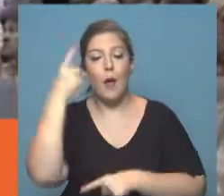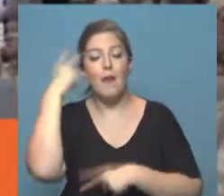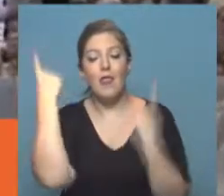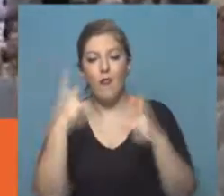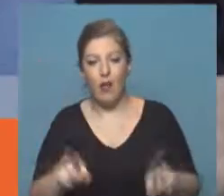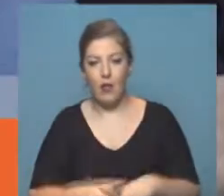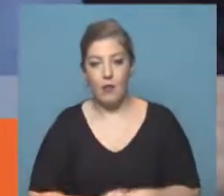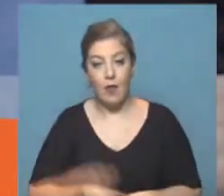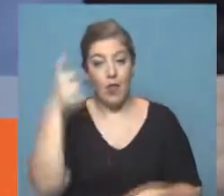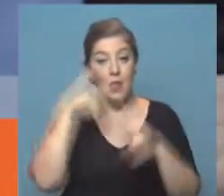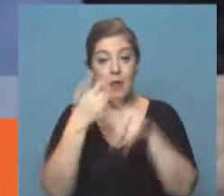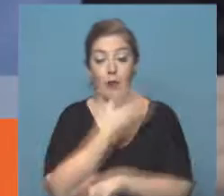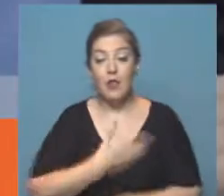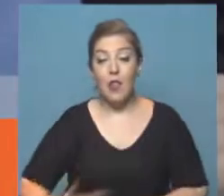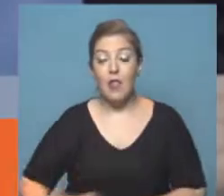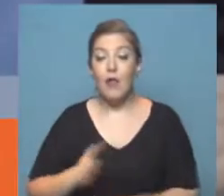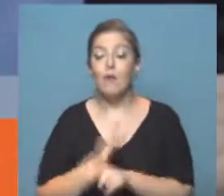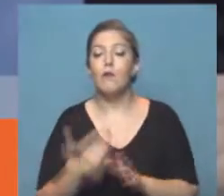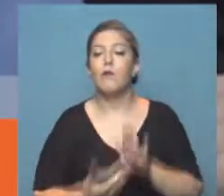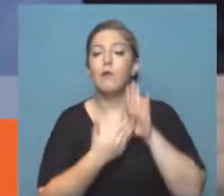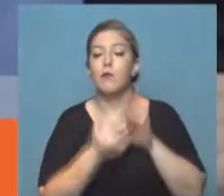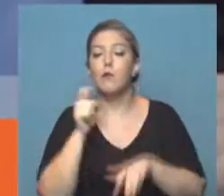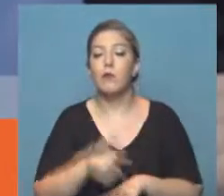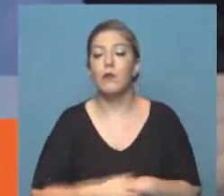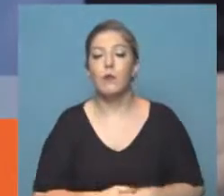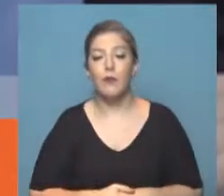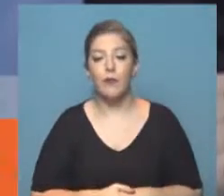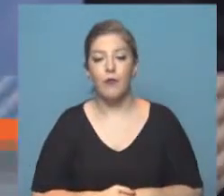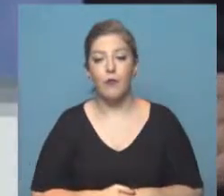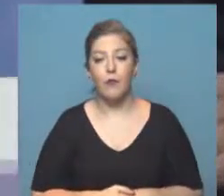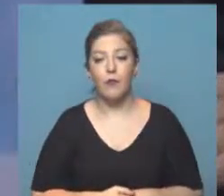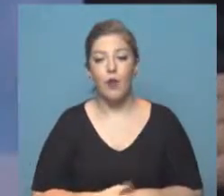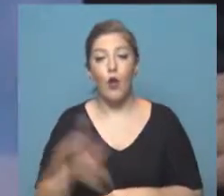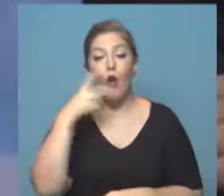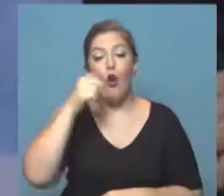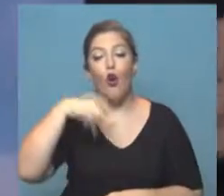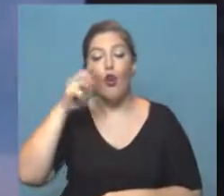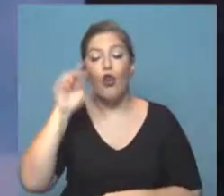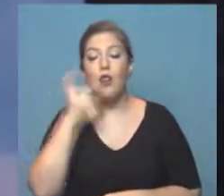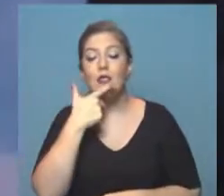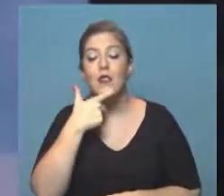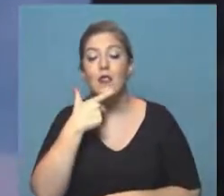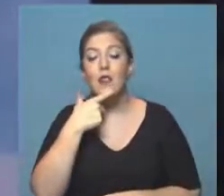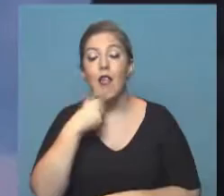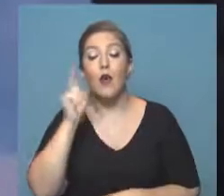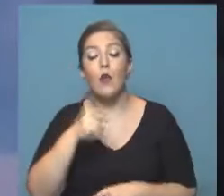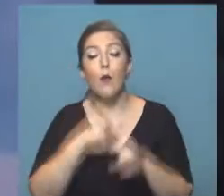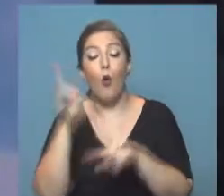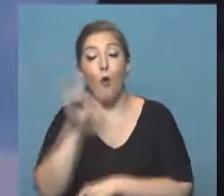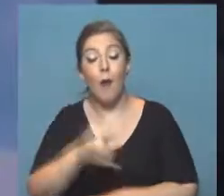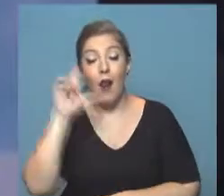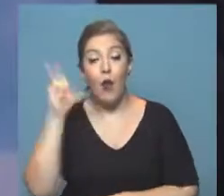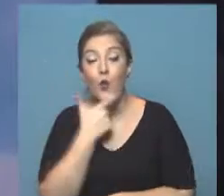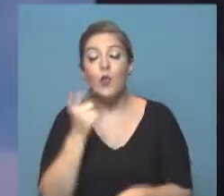distinto. La expresidenta fue distinguida con un doctorado honoris causa por la Universidad de Lanús en el marco